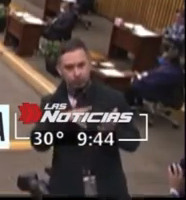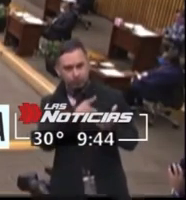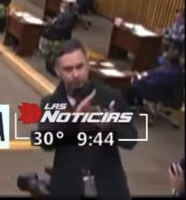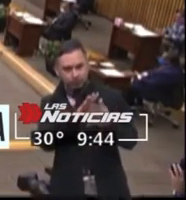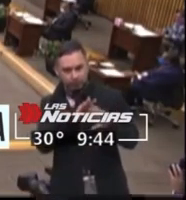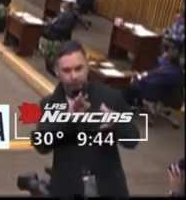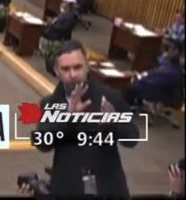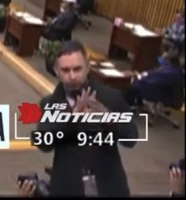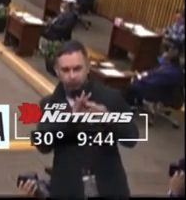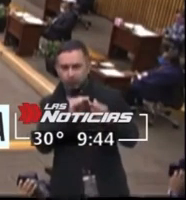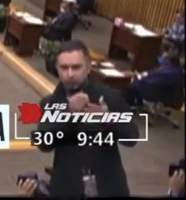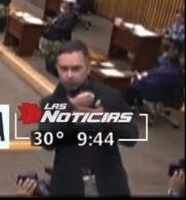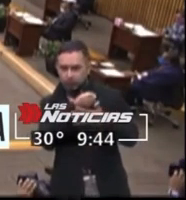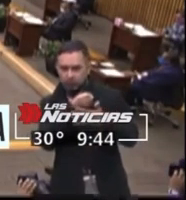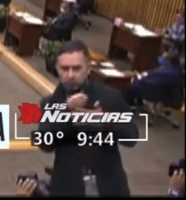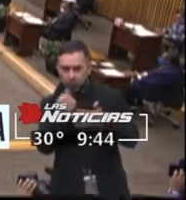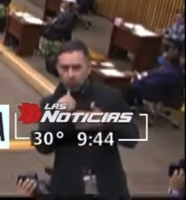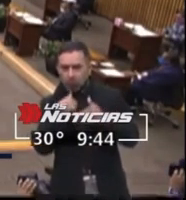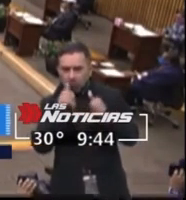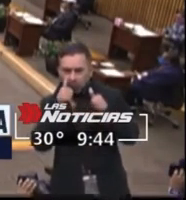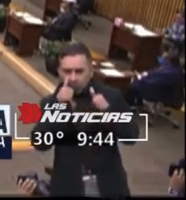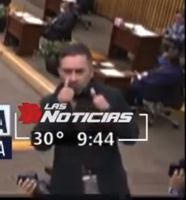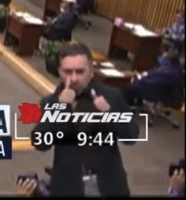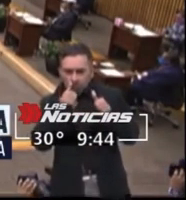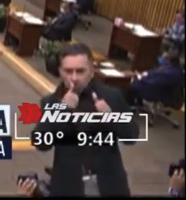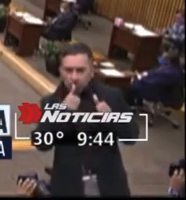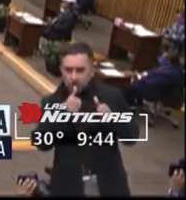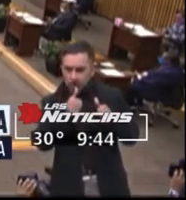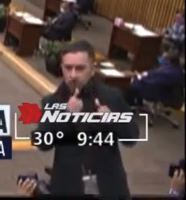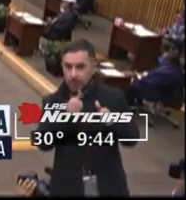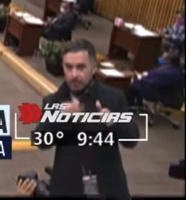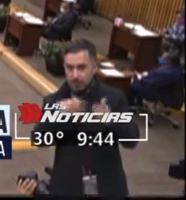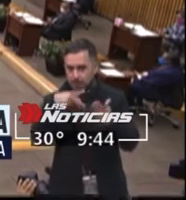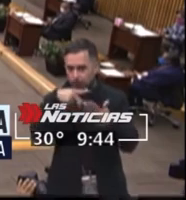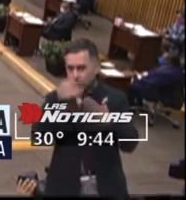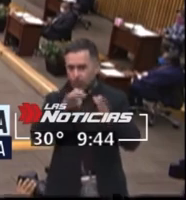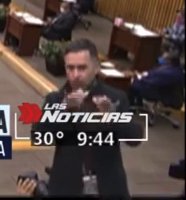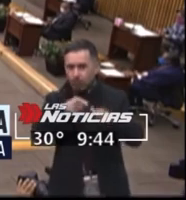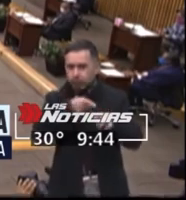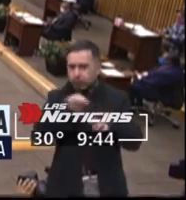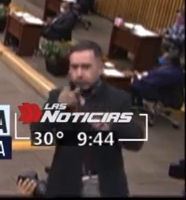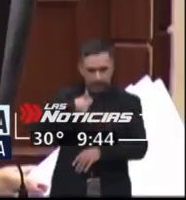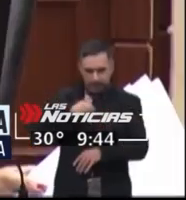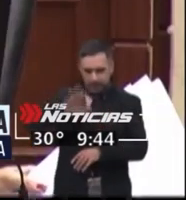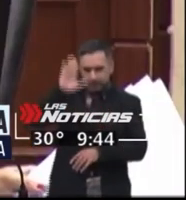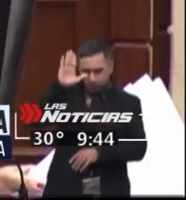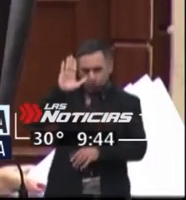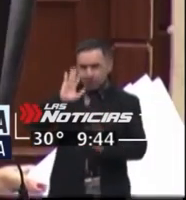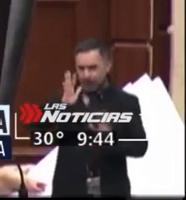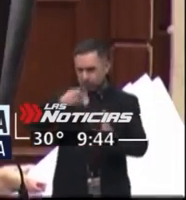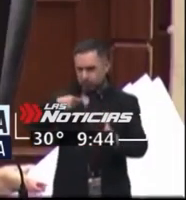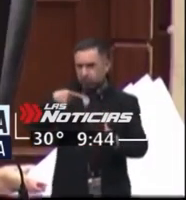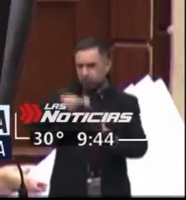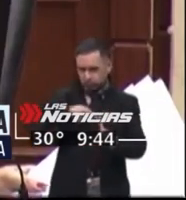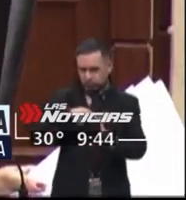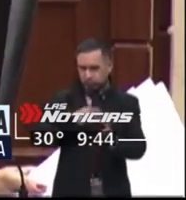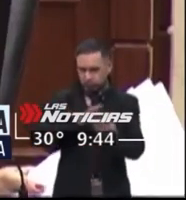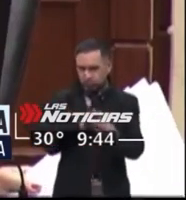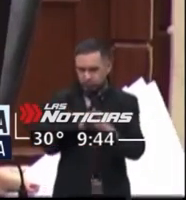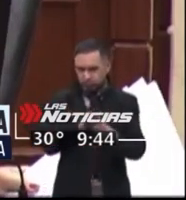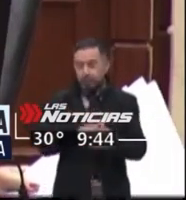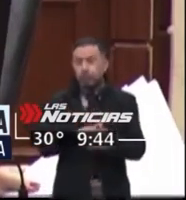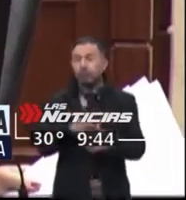incluso evasión fiscal y en un descuido hasta delincuencia organizada si se encuentra de ese tipo de